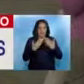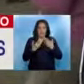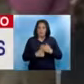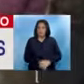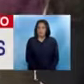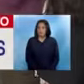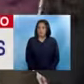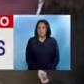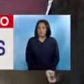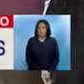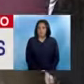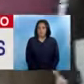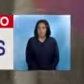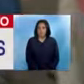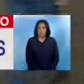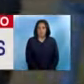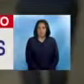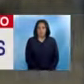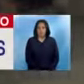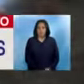agradecimiento.